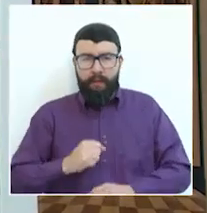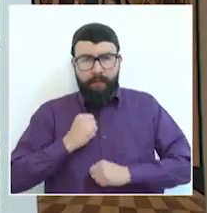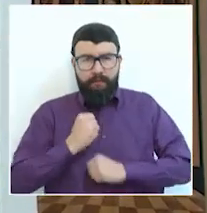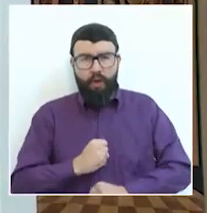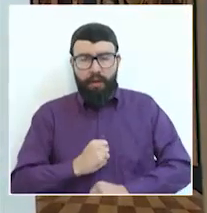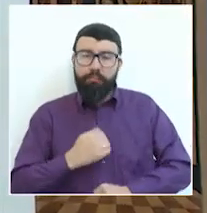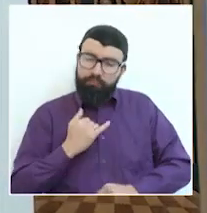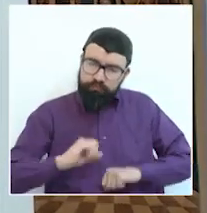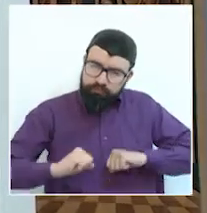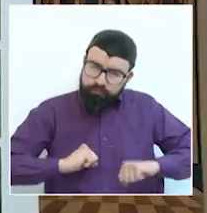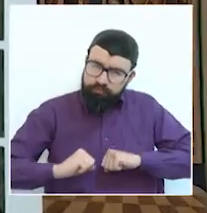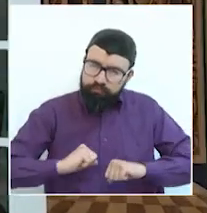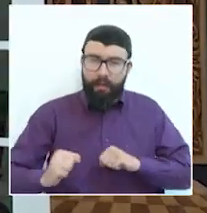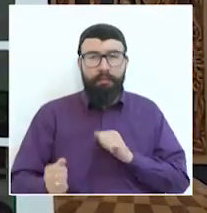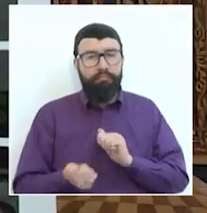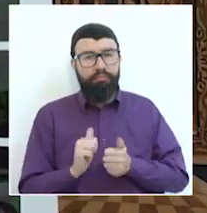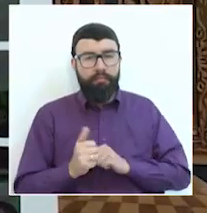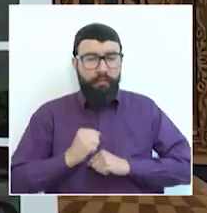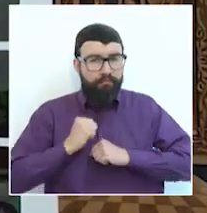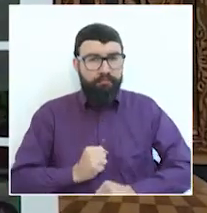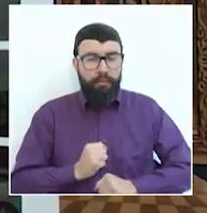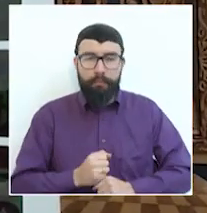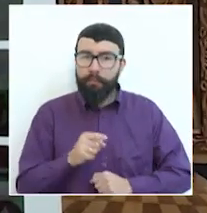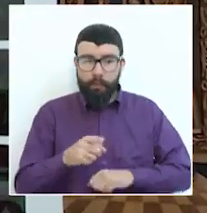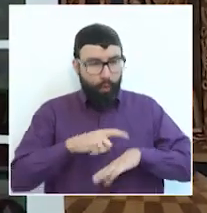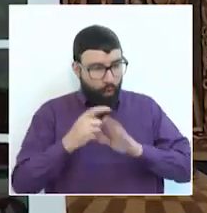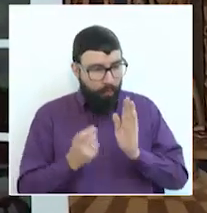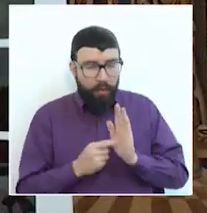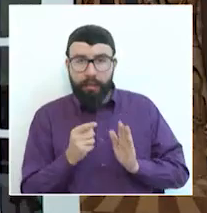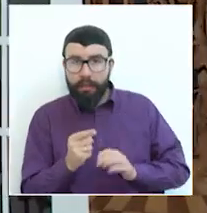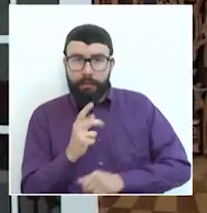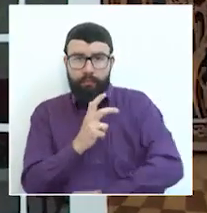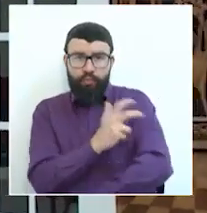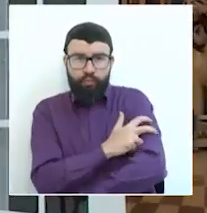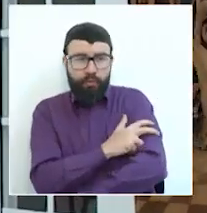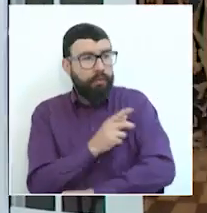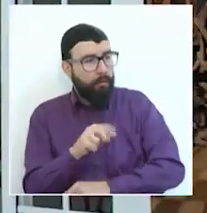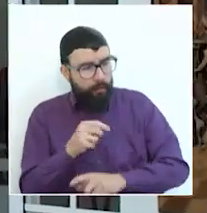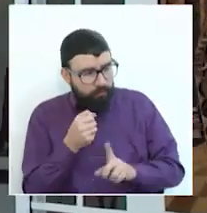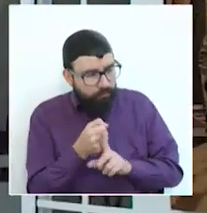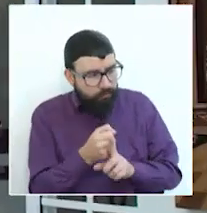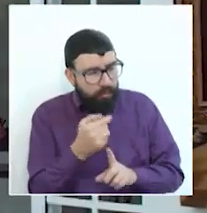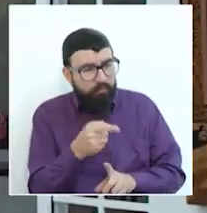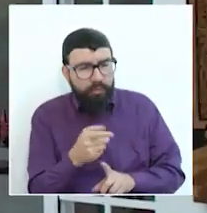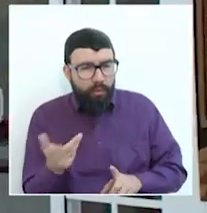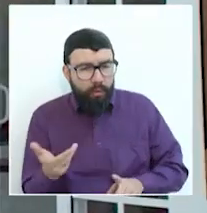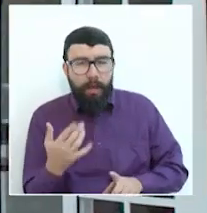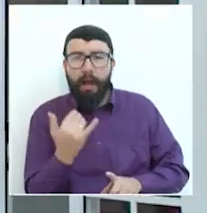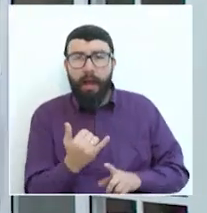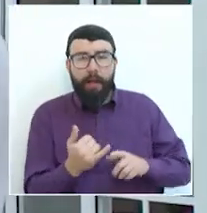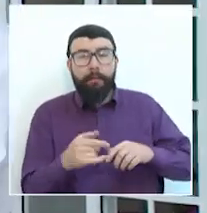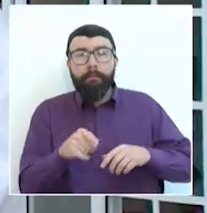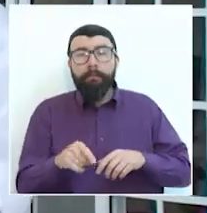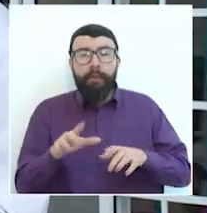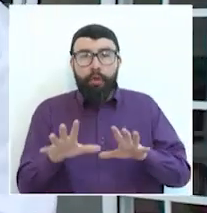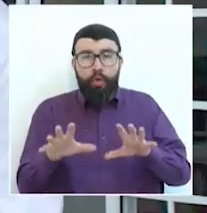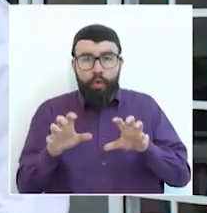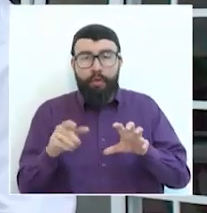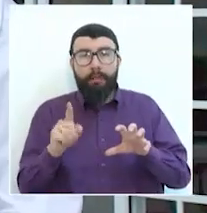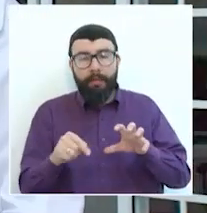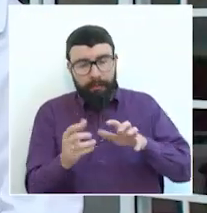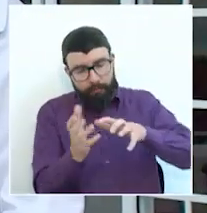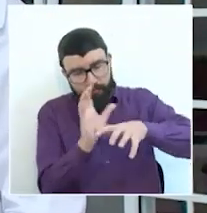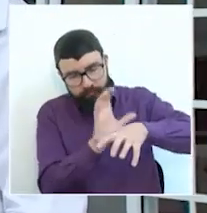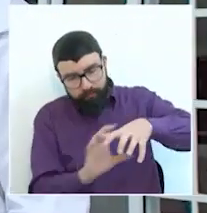fortalecimiento, obviamente de toda la cadena muscular, pero hacer un énfasis en cuádriceps, en glúteo, y